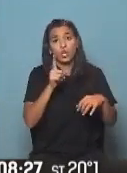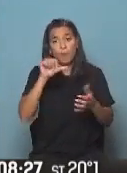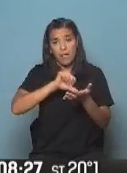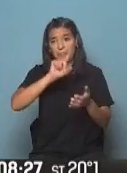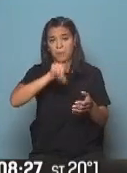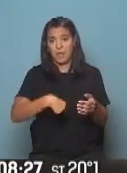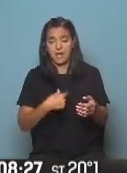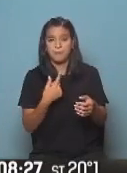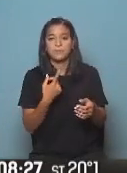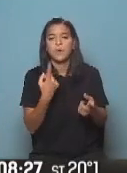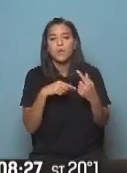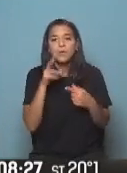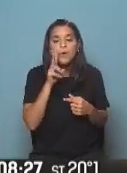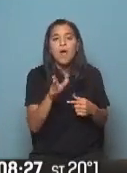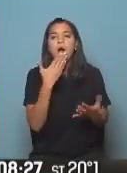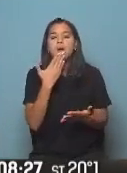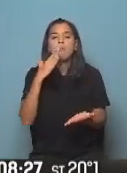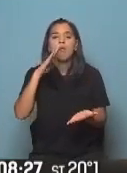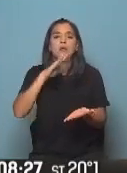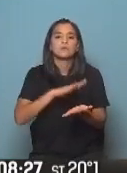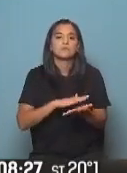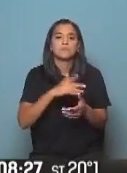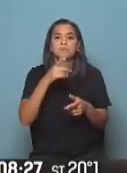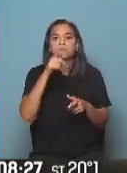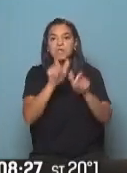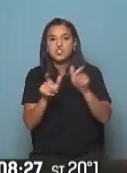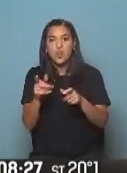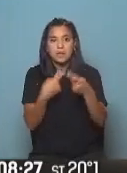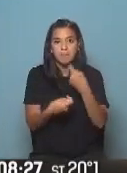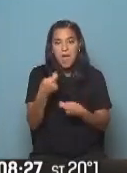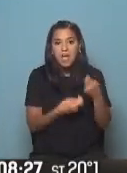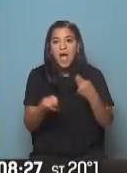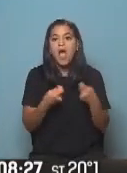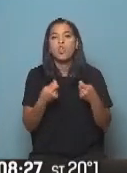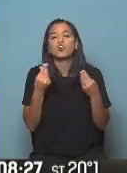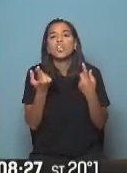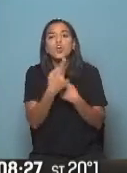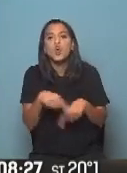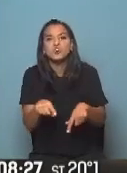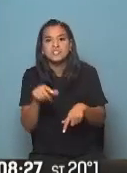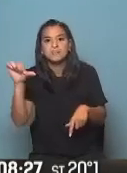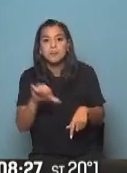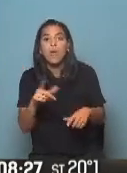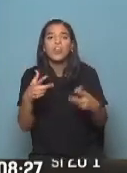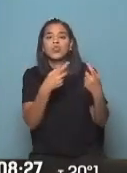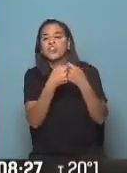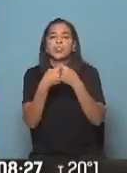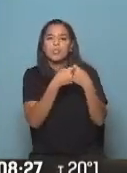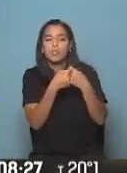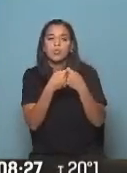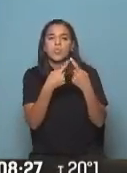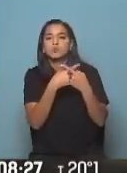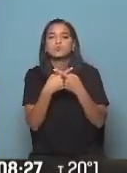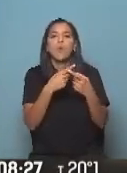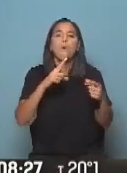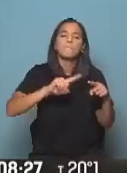Cuando uno ve el riesgo país y empieza a hablar con diferentes hombres de mercado y empieza a decir cuáles son las variables que están afectando, es esa gran discusión que tenemos desde lo político